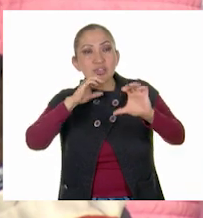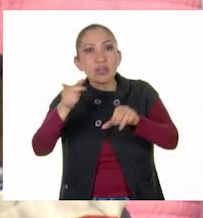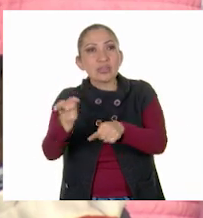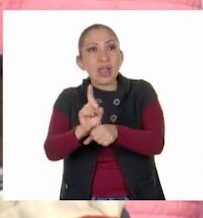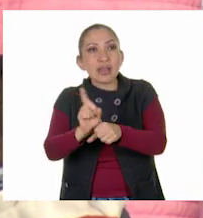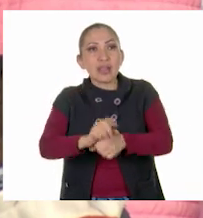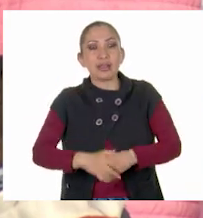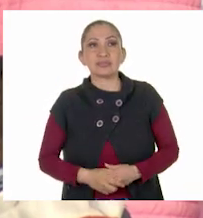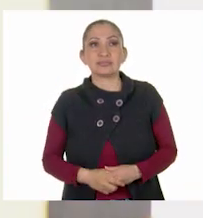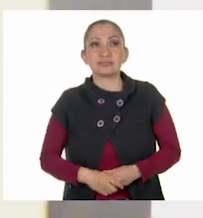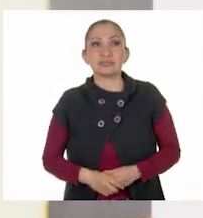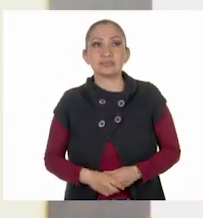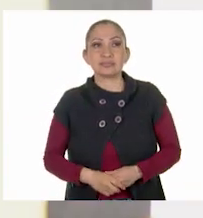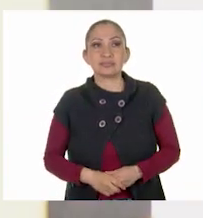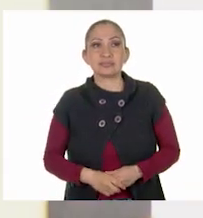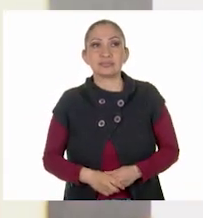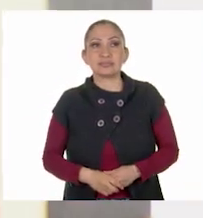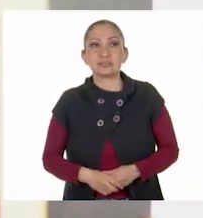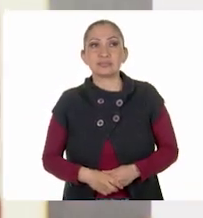cotidiana.